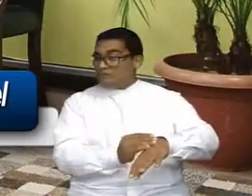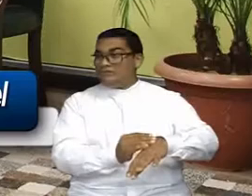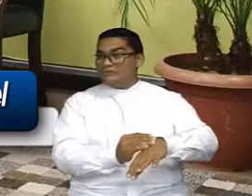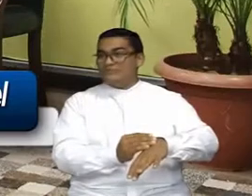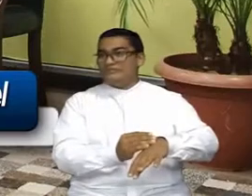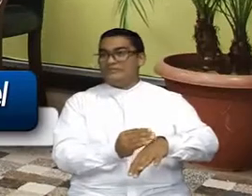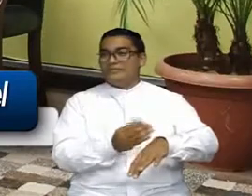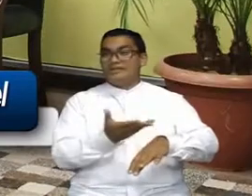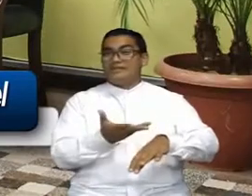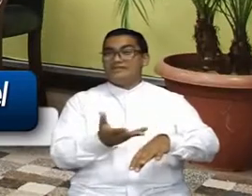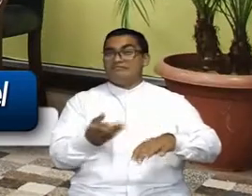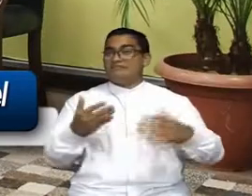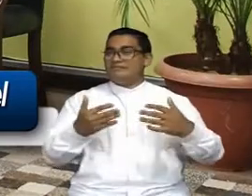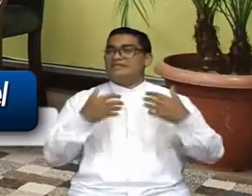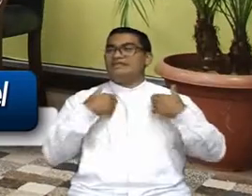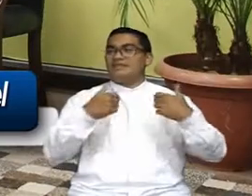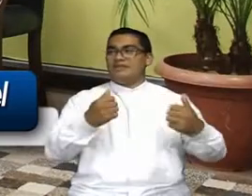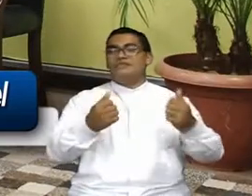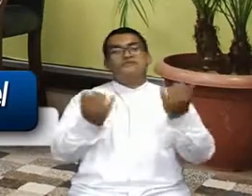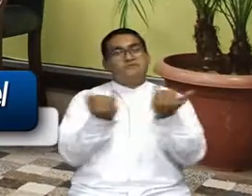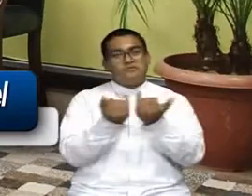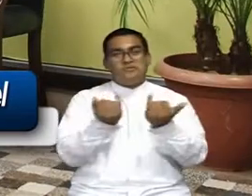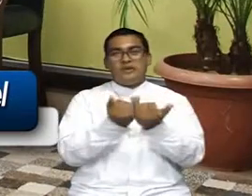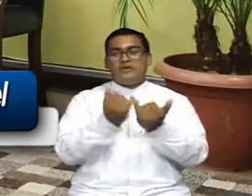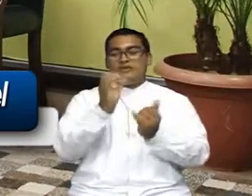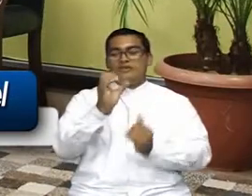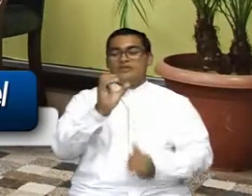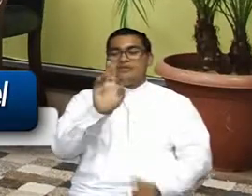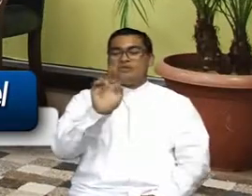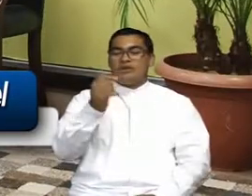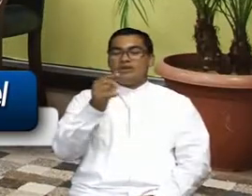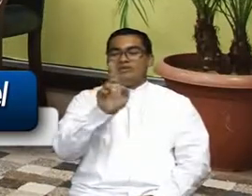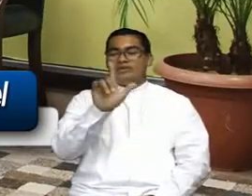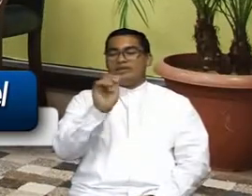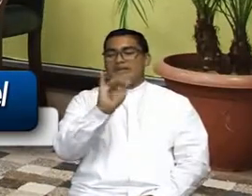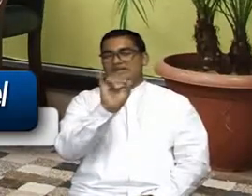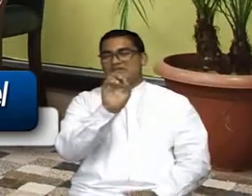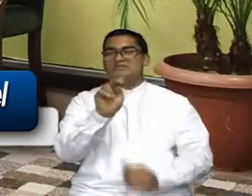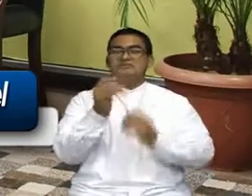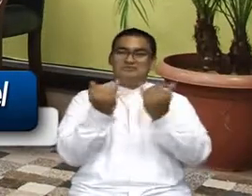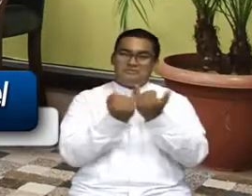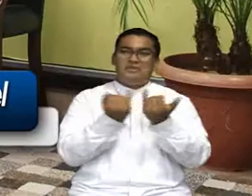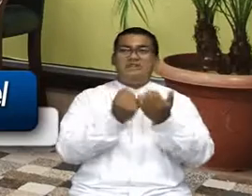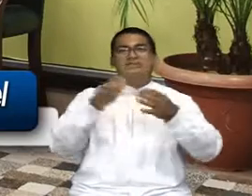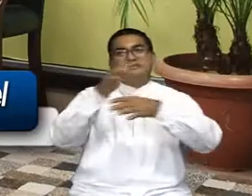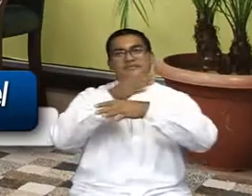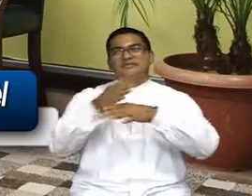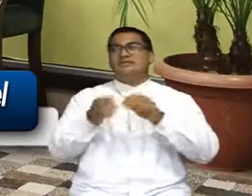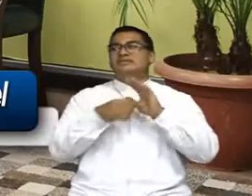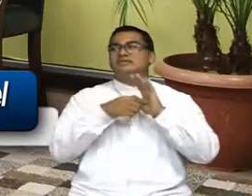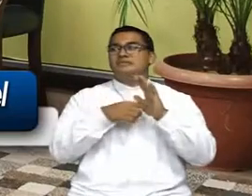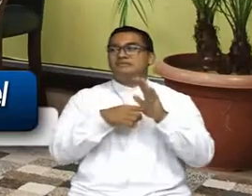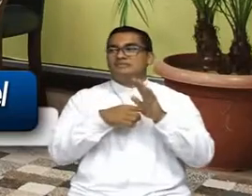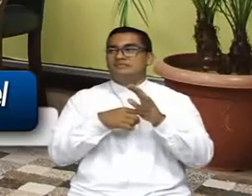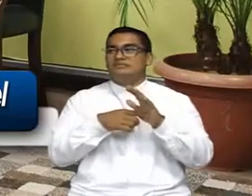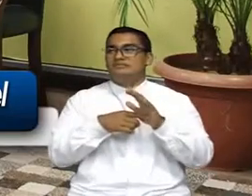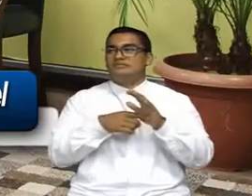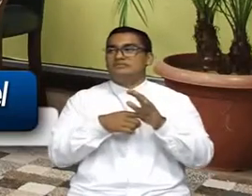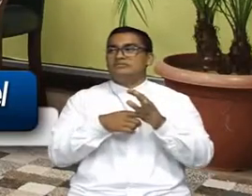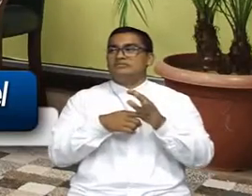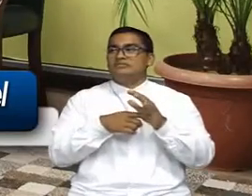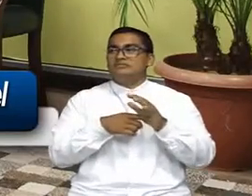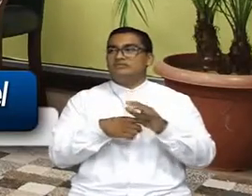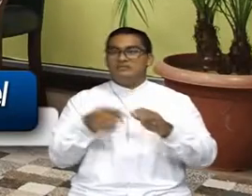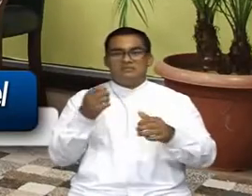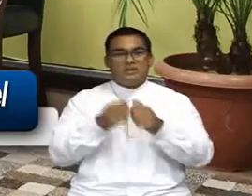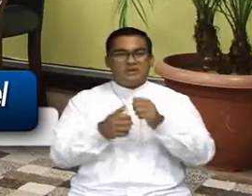ahí. El proceso de coagulación. Más asociado a otros, ¿verdad? No solamente ella. Pero cuando tenemos un trastorno de